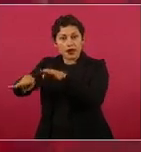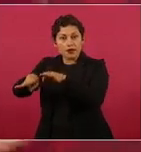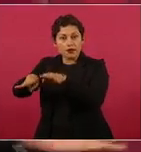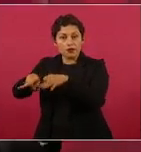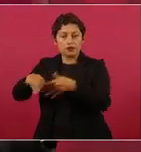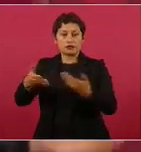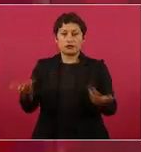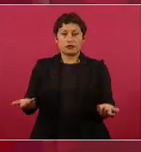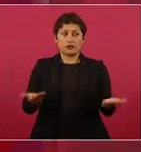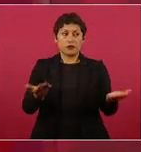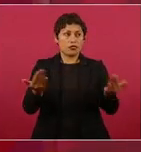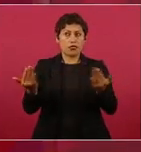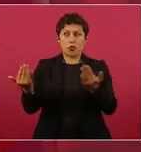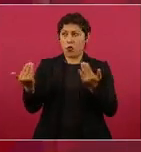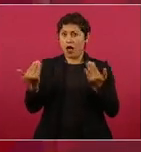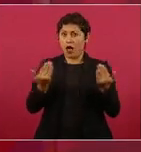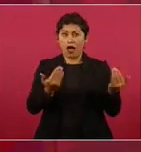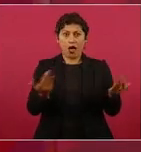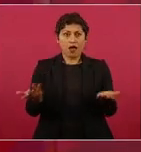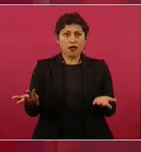ya no existe.